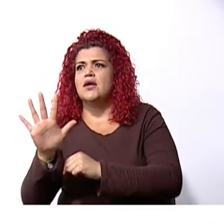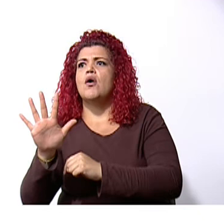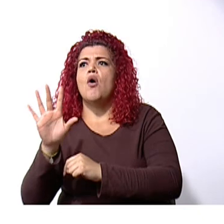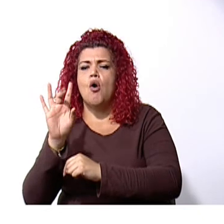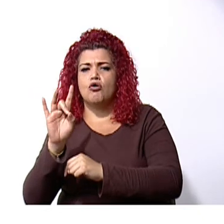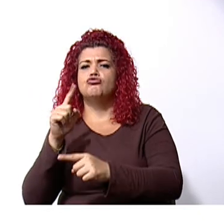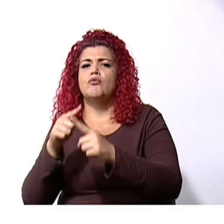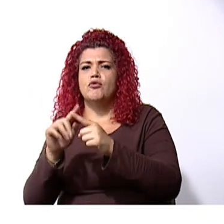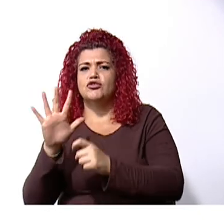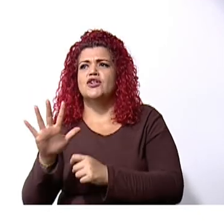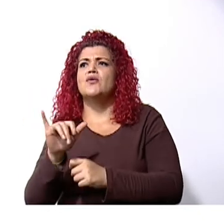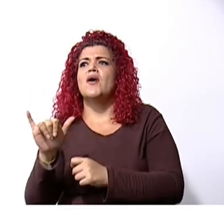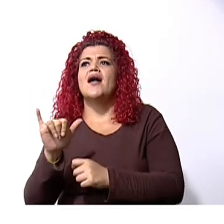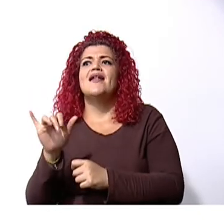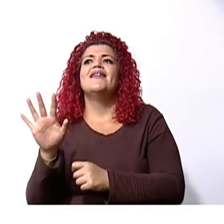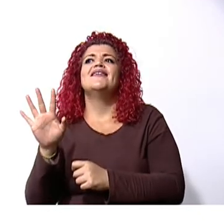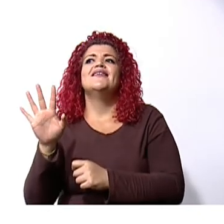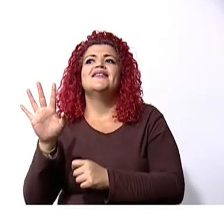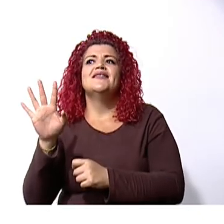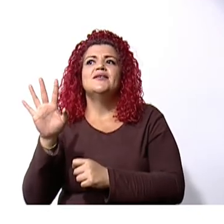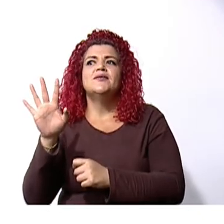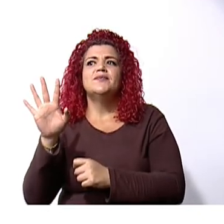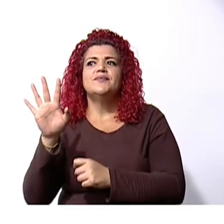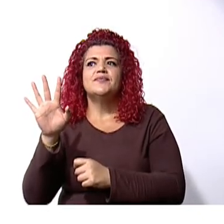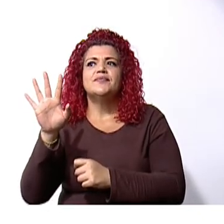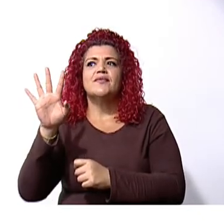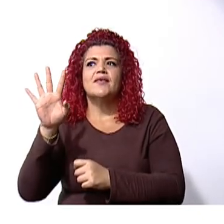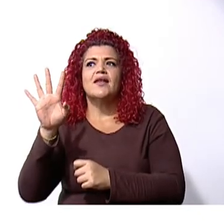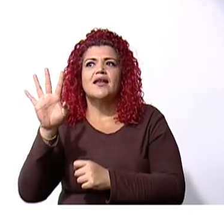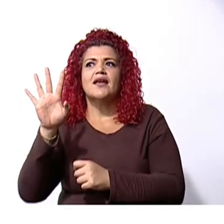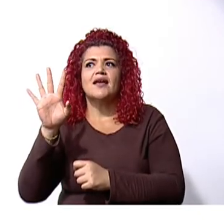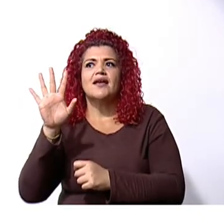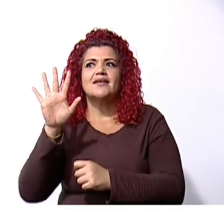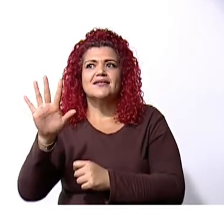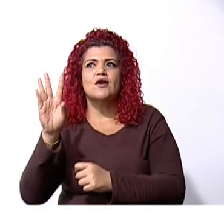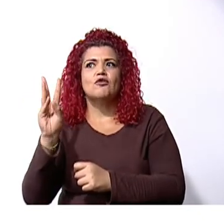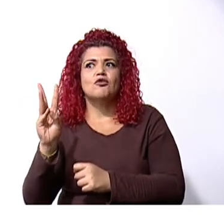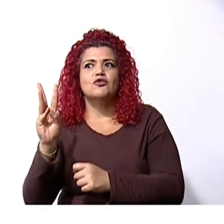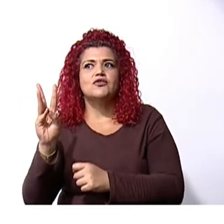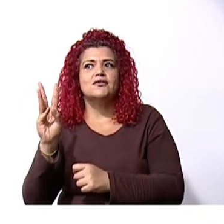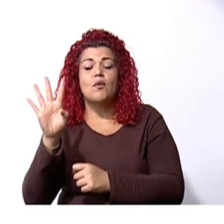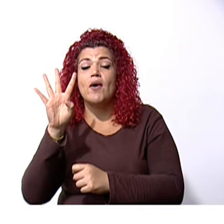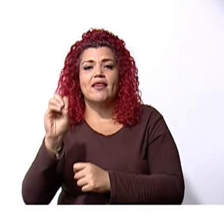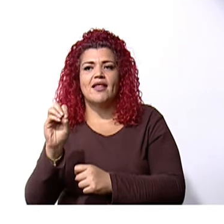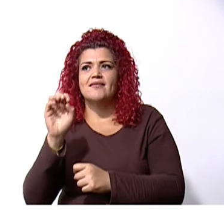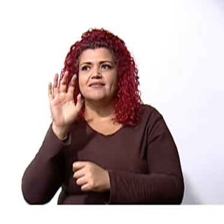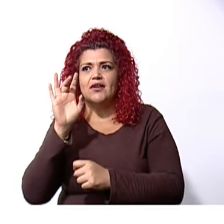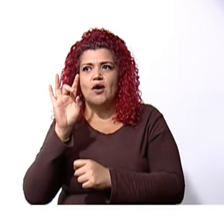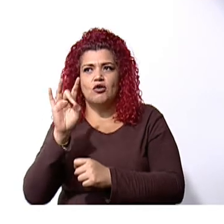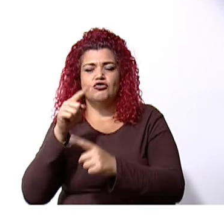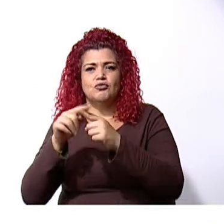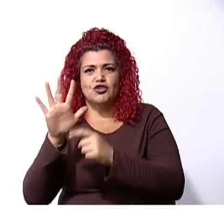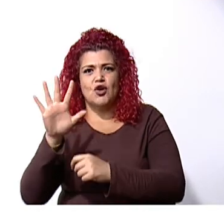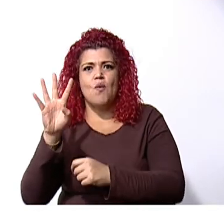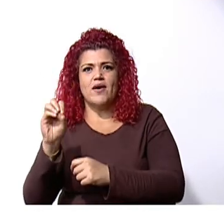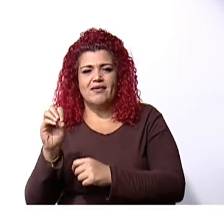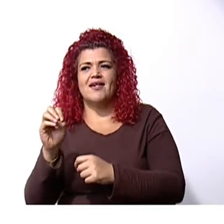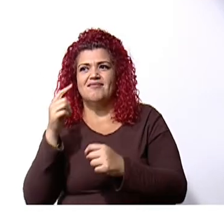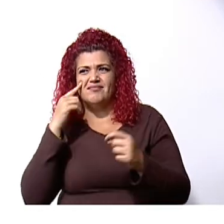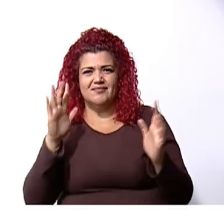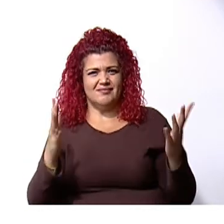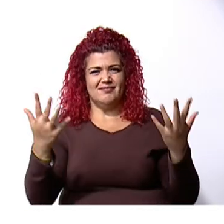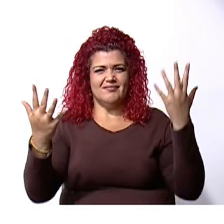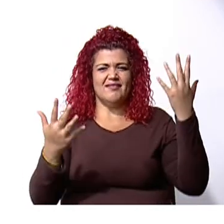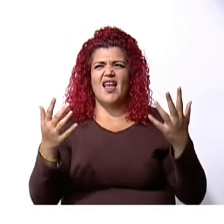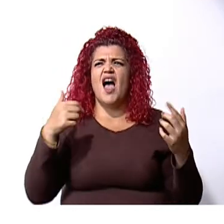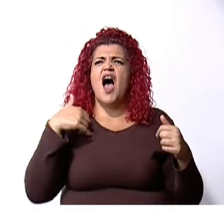relación, podríamos encontrar el lado de un cuadrado cuyo perímetro mide 56 centímetros.